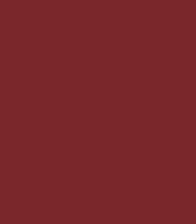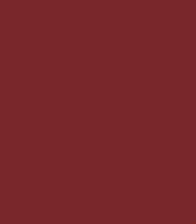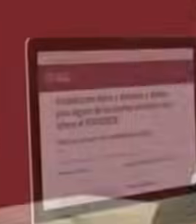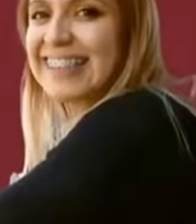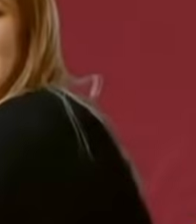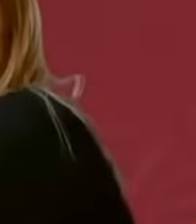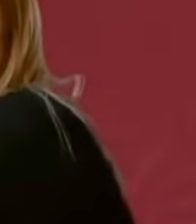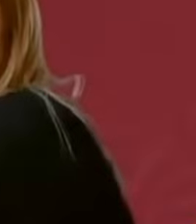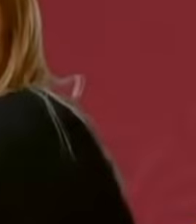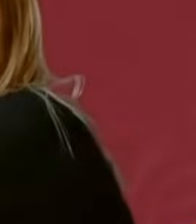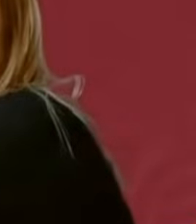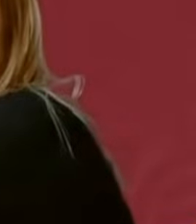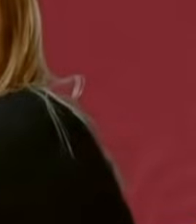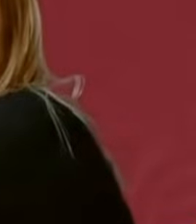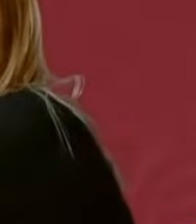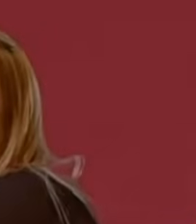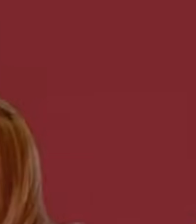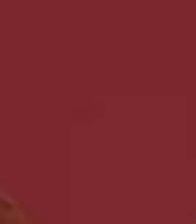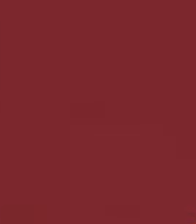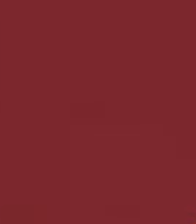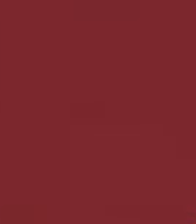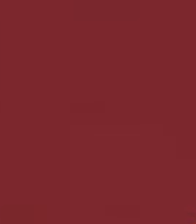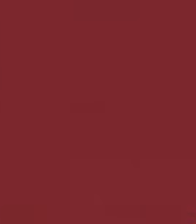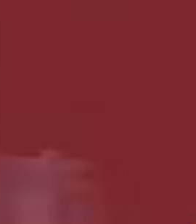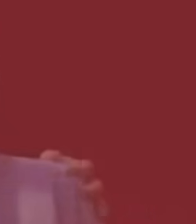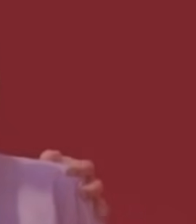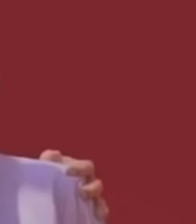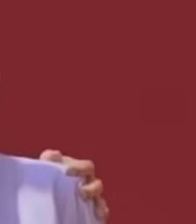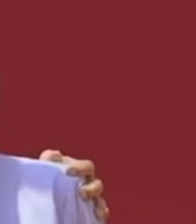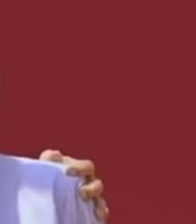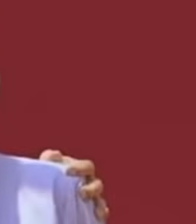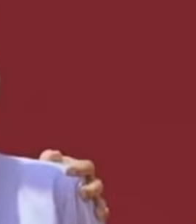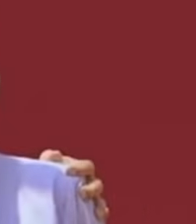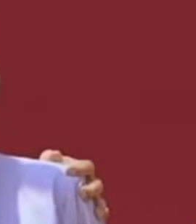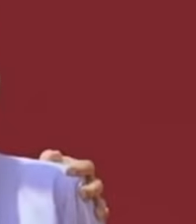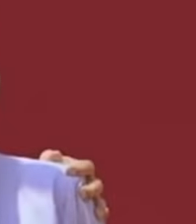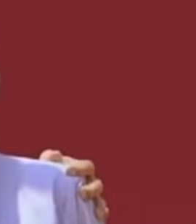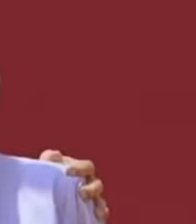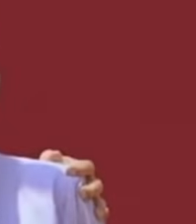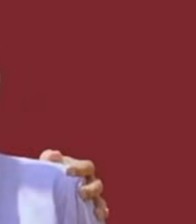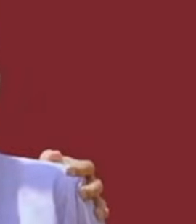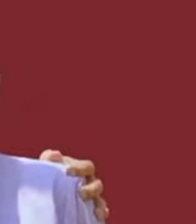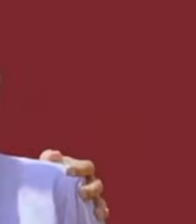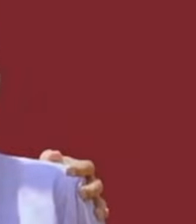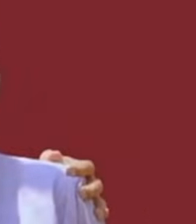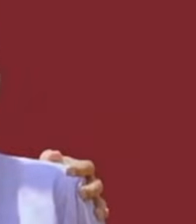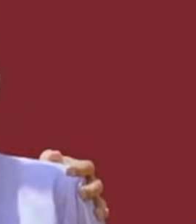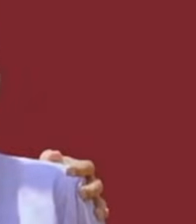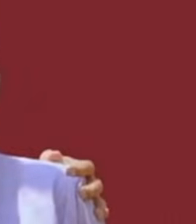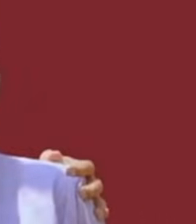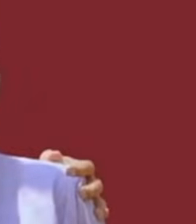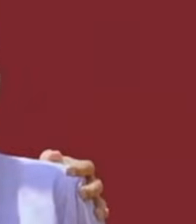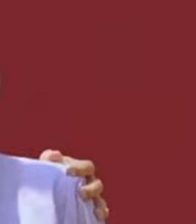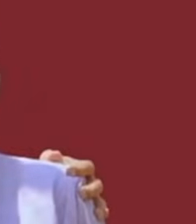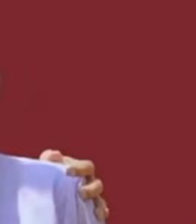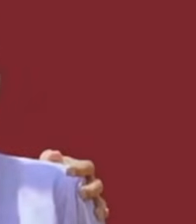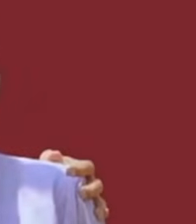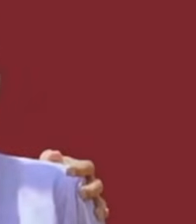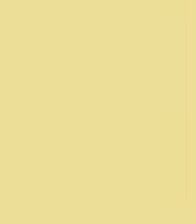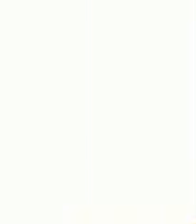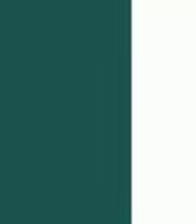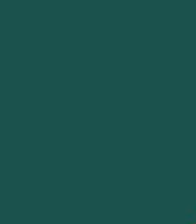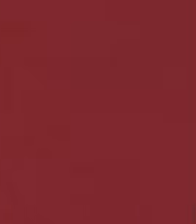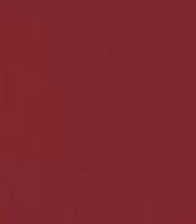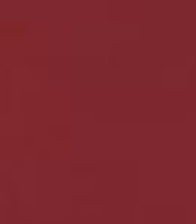Actualízalos ya, si recién ingresaste o si eres jubilada o pensionado.